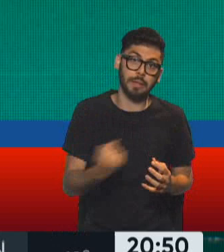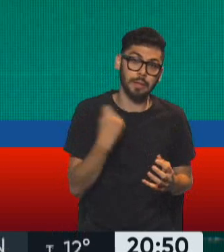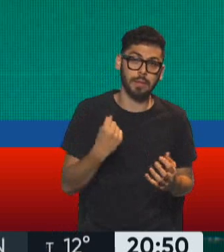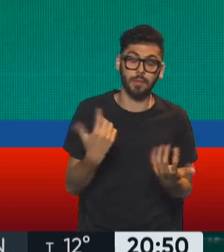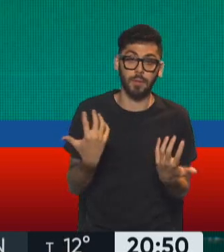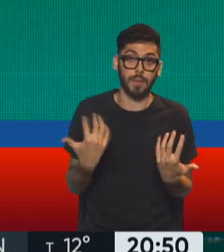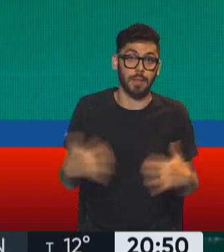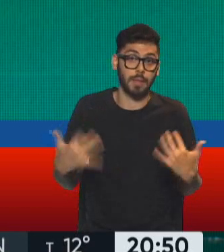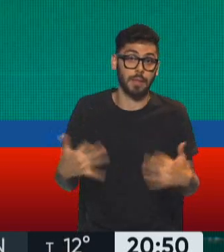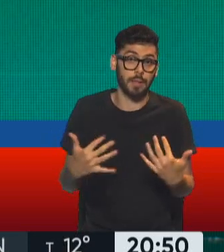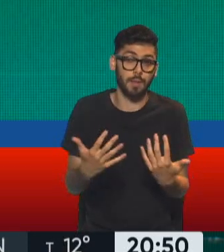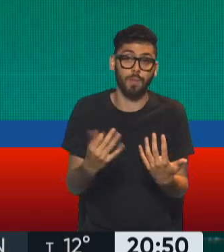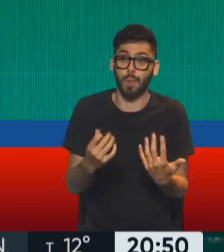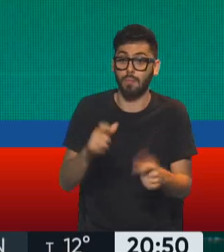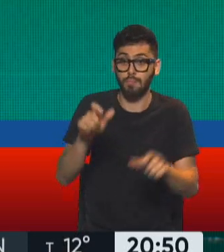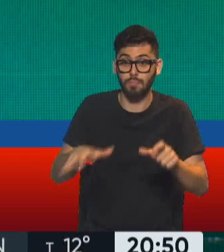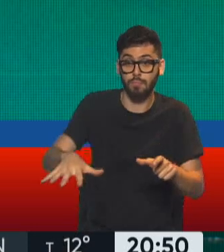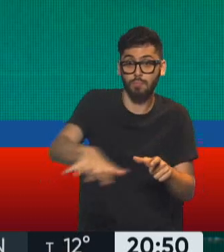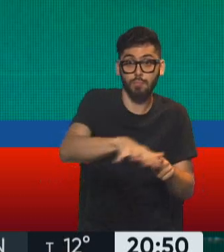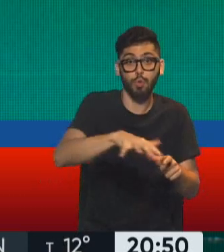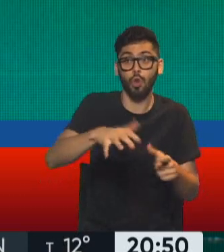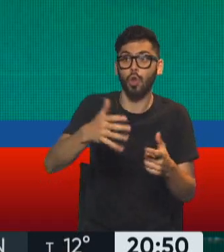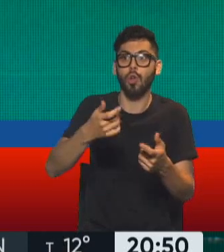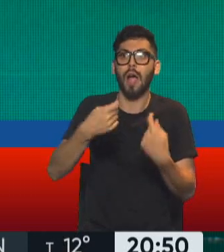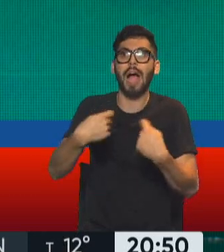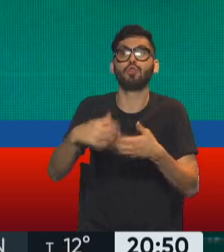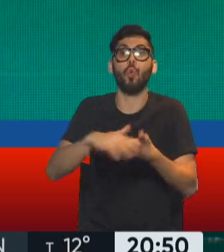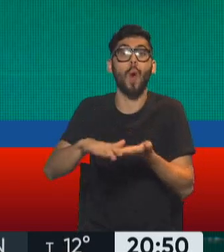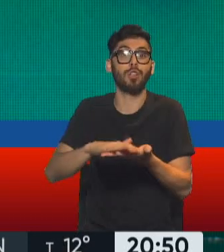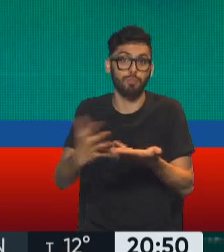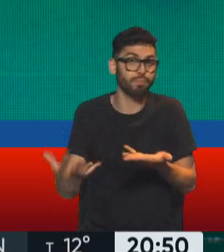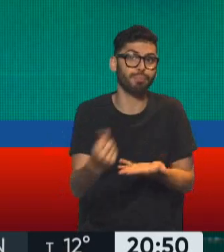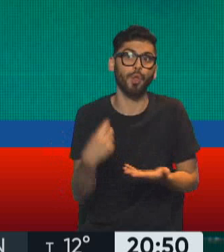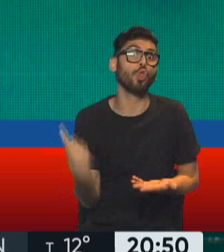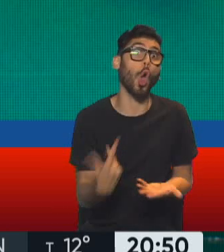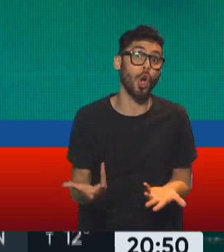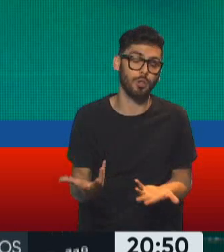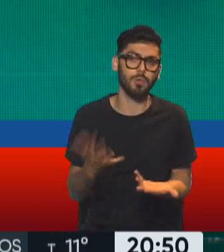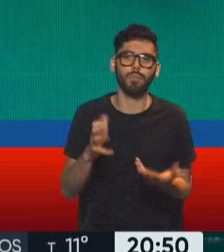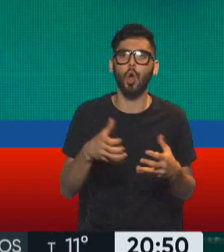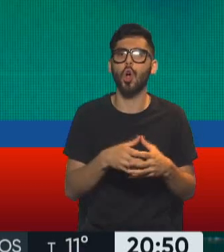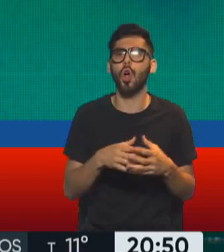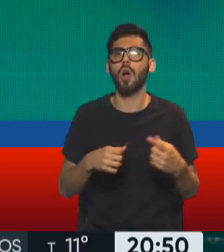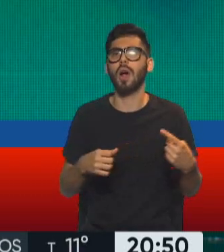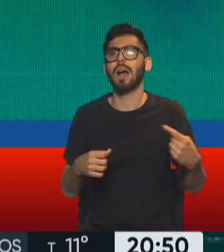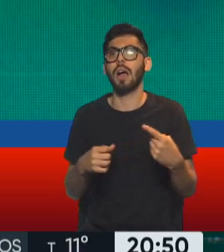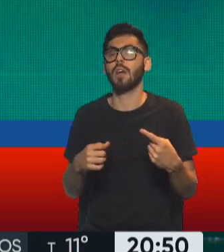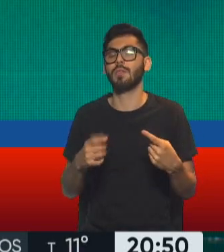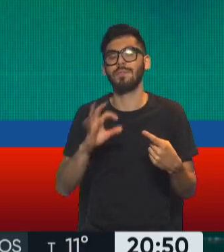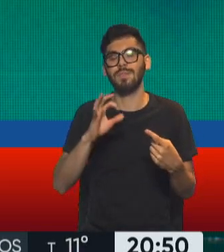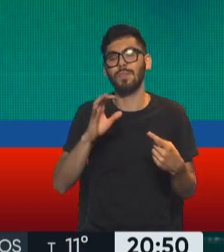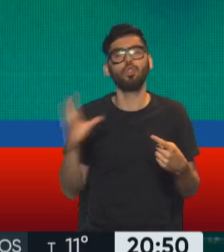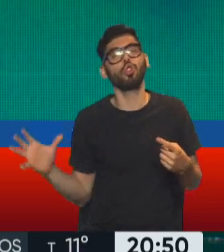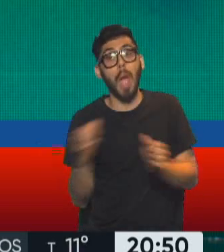la posibilidad de que todos accedamos a la canasta básica. Estas grandes empresas no son todas las que se oponen, pero estas